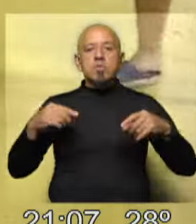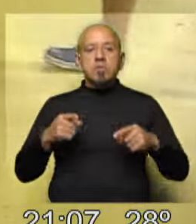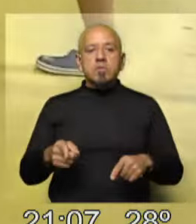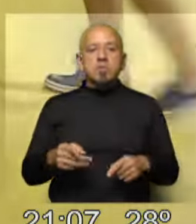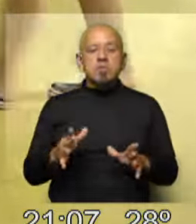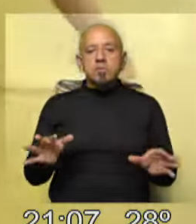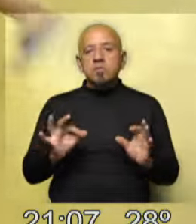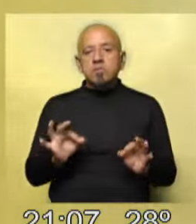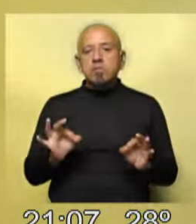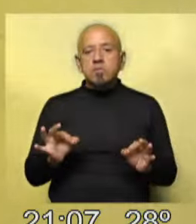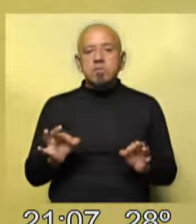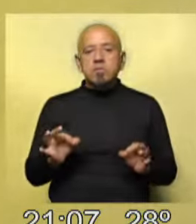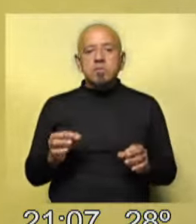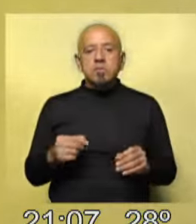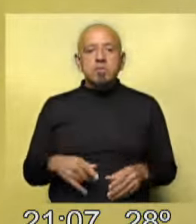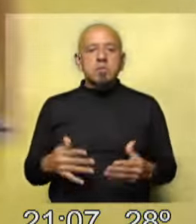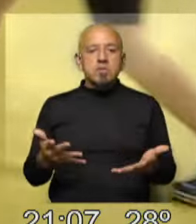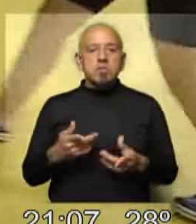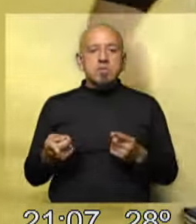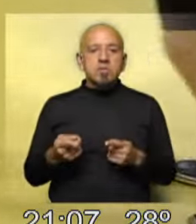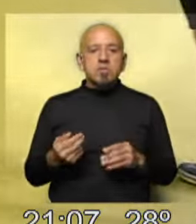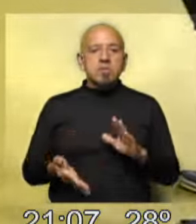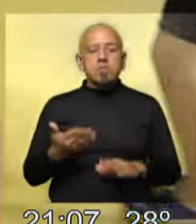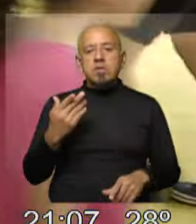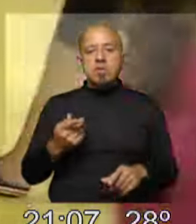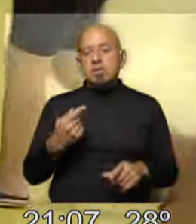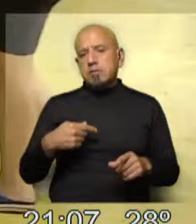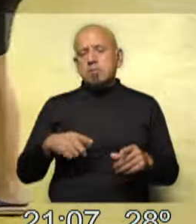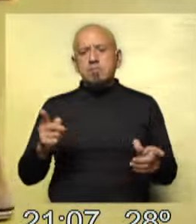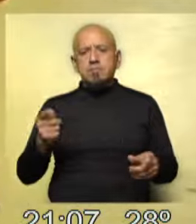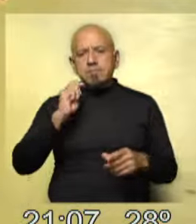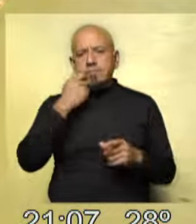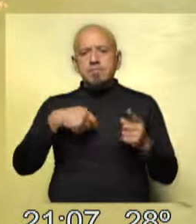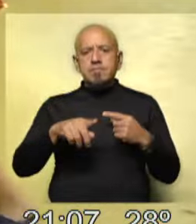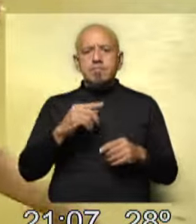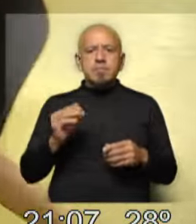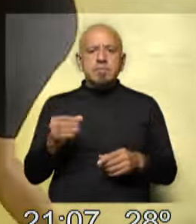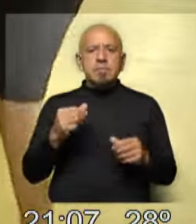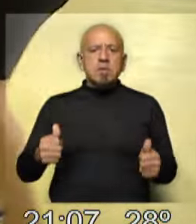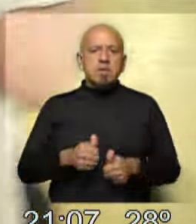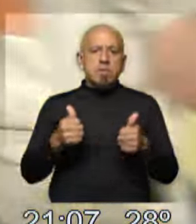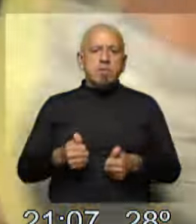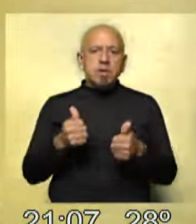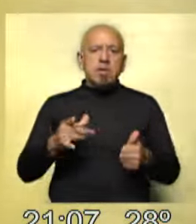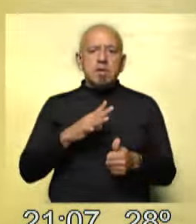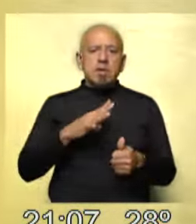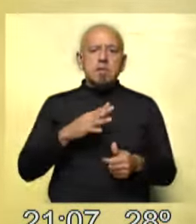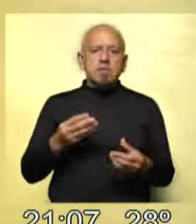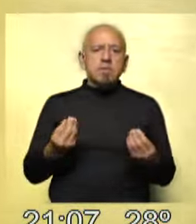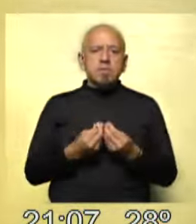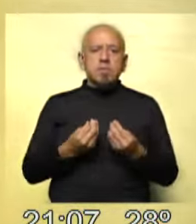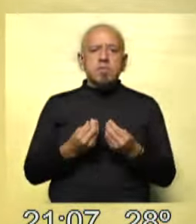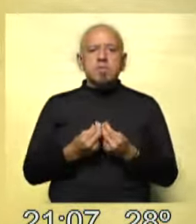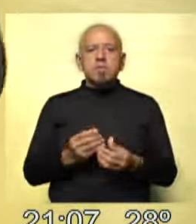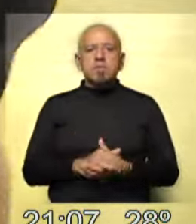seguro impecable ahora está más hermoso con con todo el parque y todas las actividades que tiene que es es maravilloso la